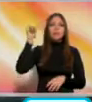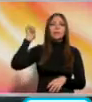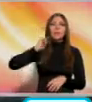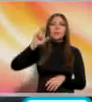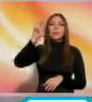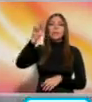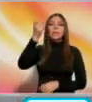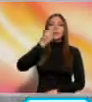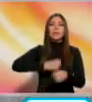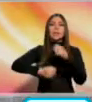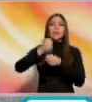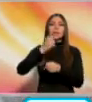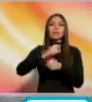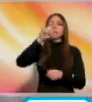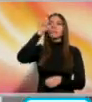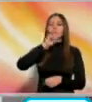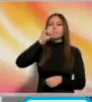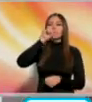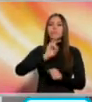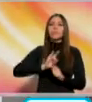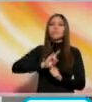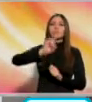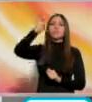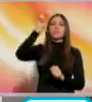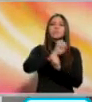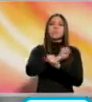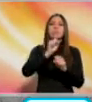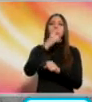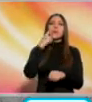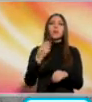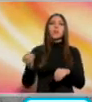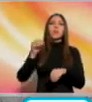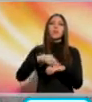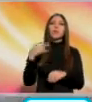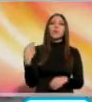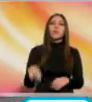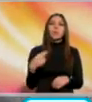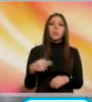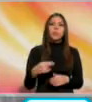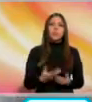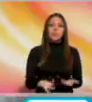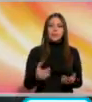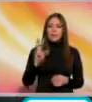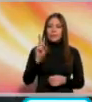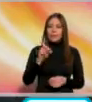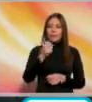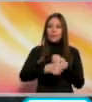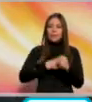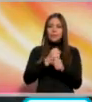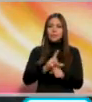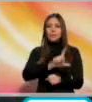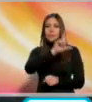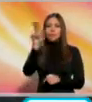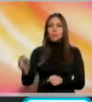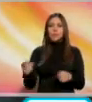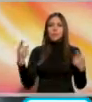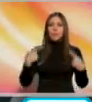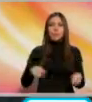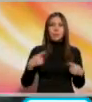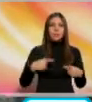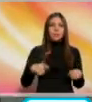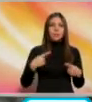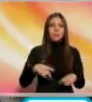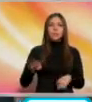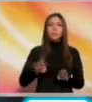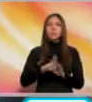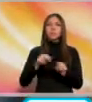años claro. en las que falló la humanidad para poner un nombre en un vuelo. 30 años después hay gente que vive. Hay una 6